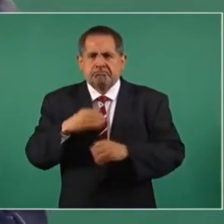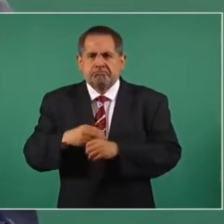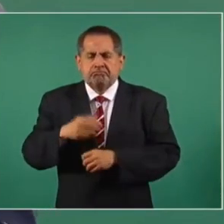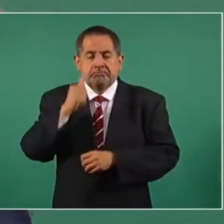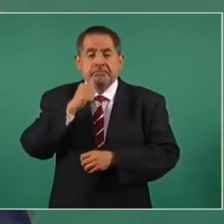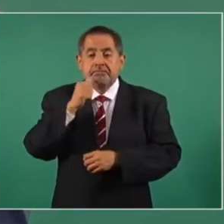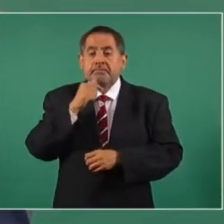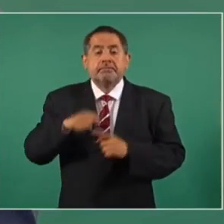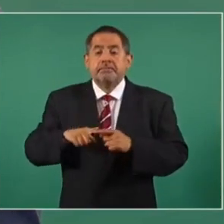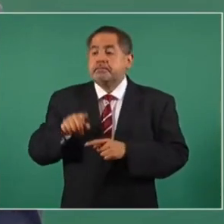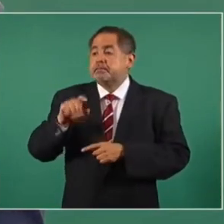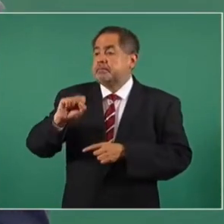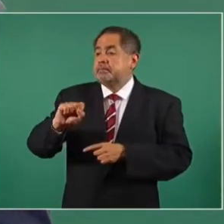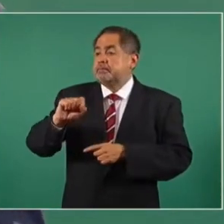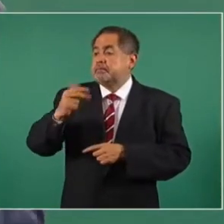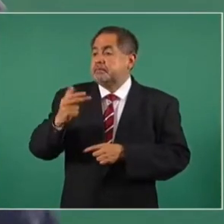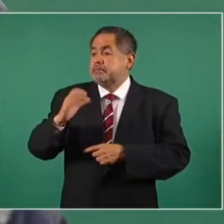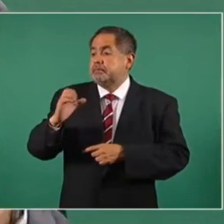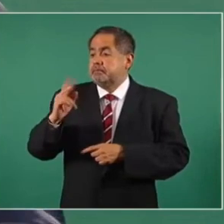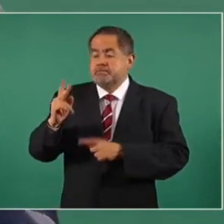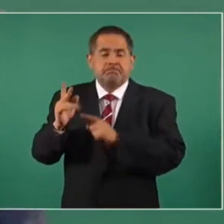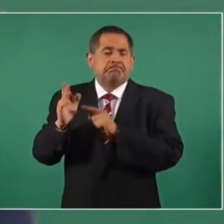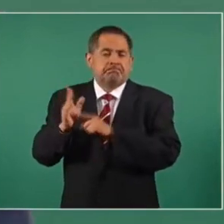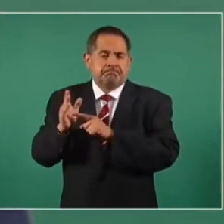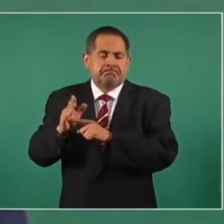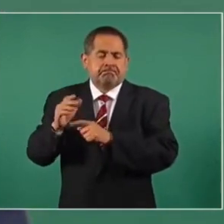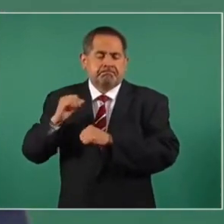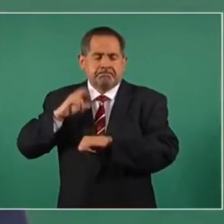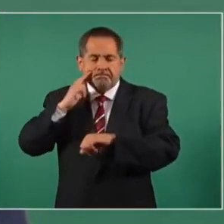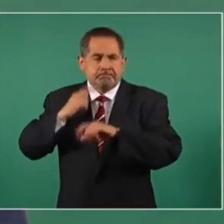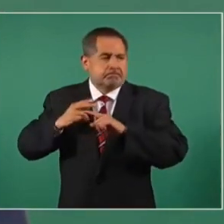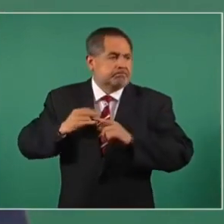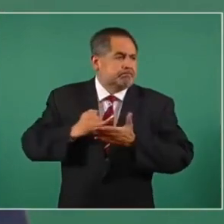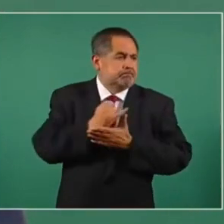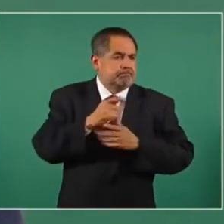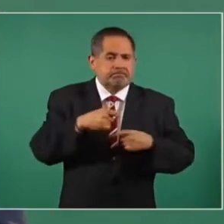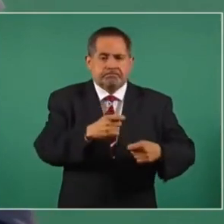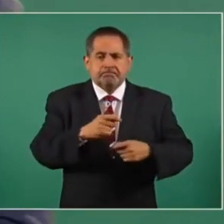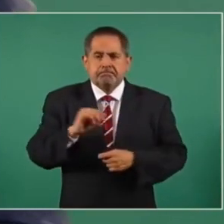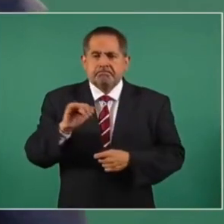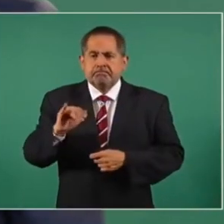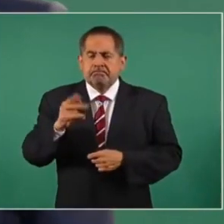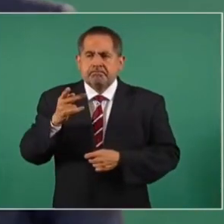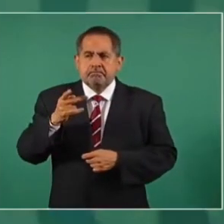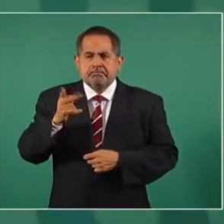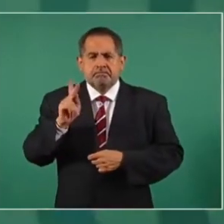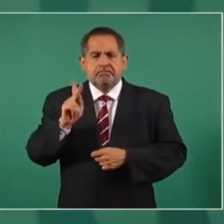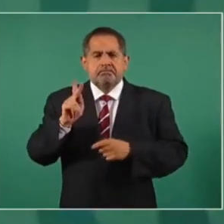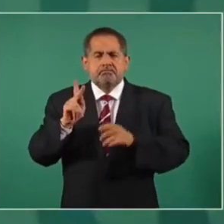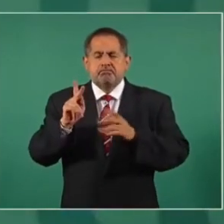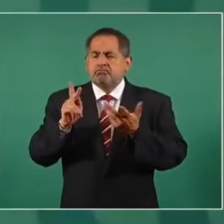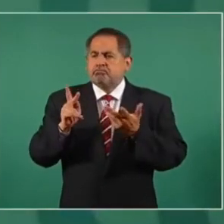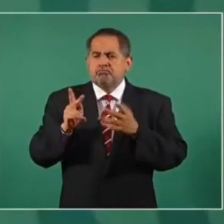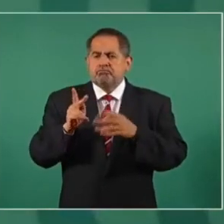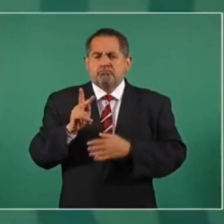la Secretaría de Hacienda la que decide, pero ya no